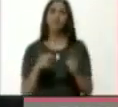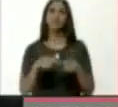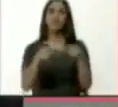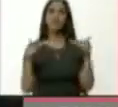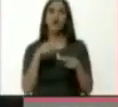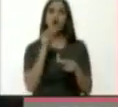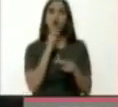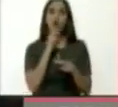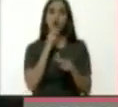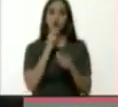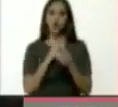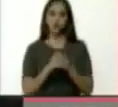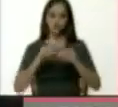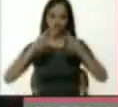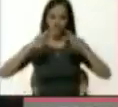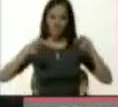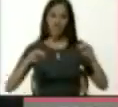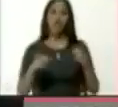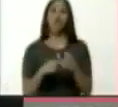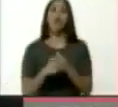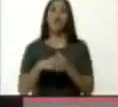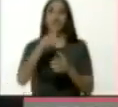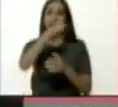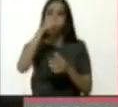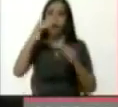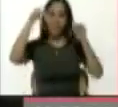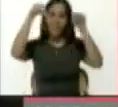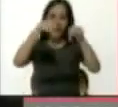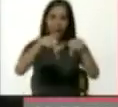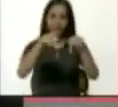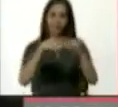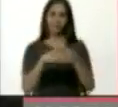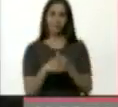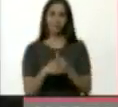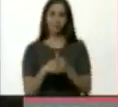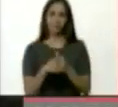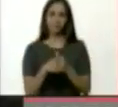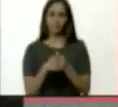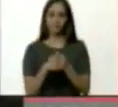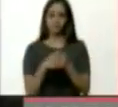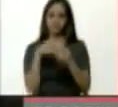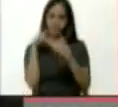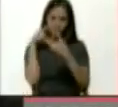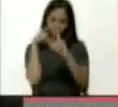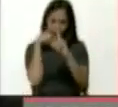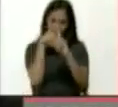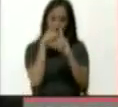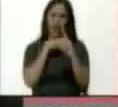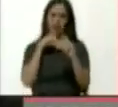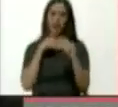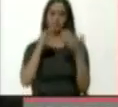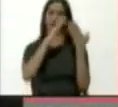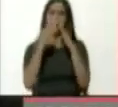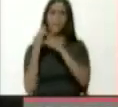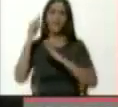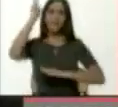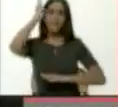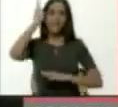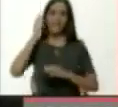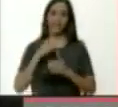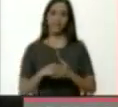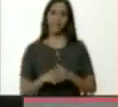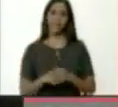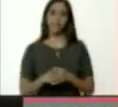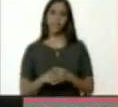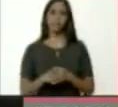Métanse con el narcotráfico que está metido ahí, que está persiguiendo precisamente a nuestras comunidades indígenas.